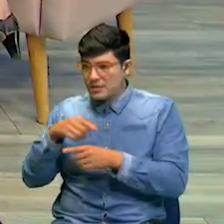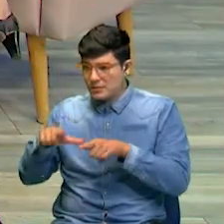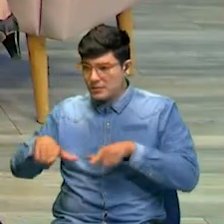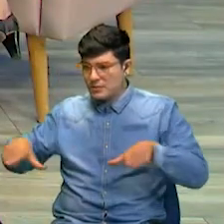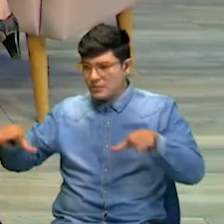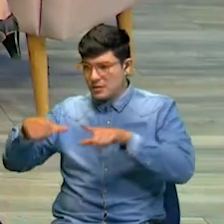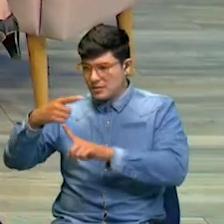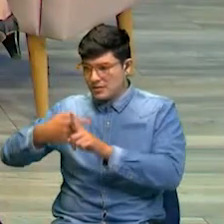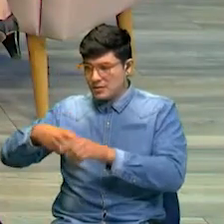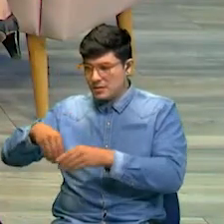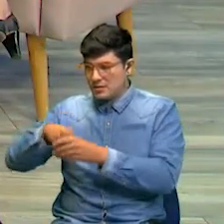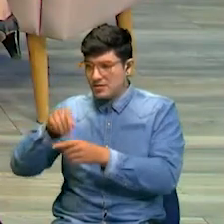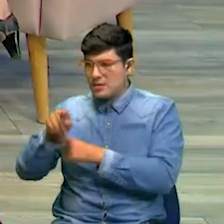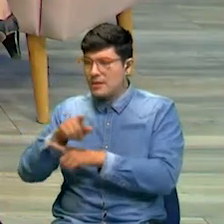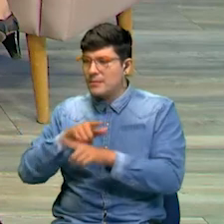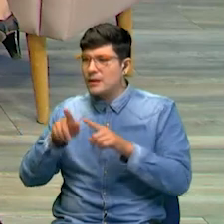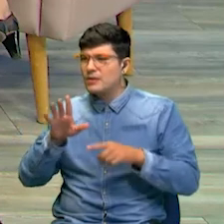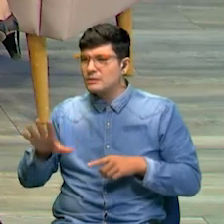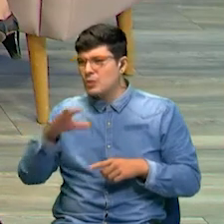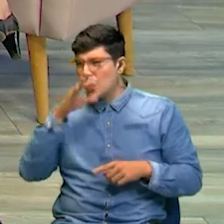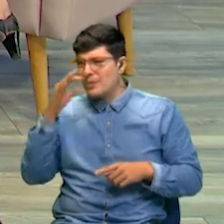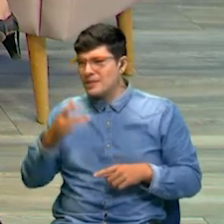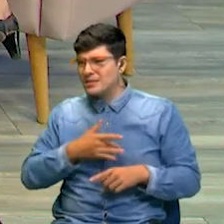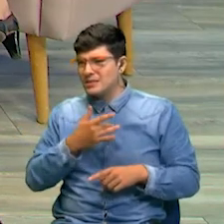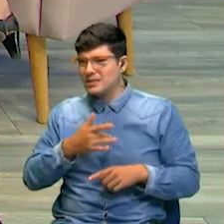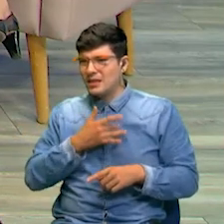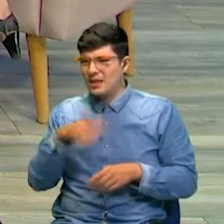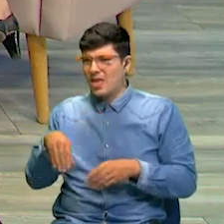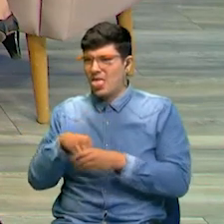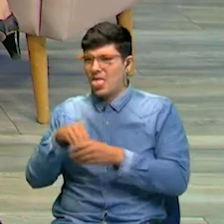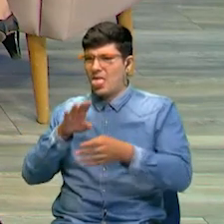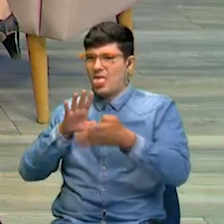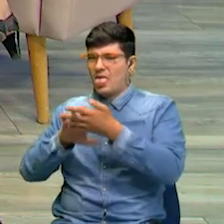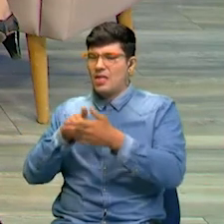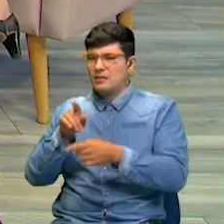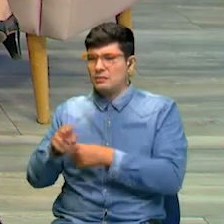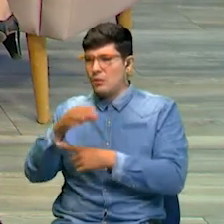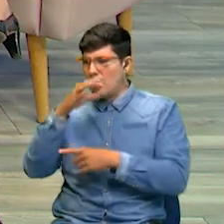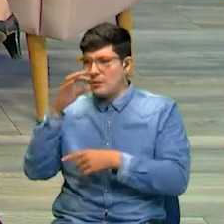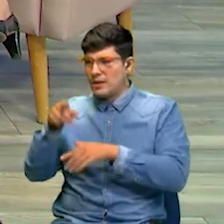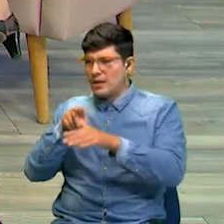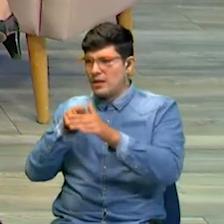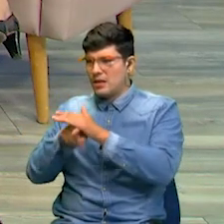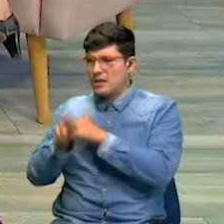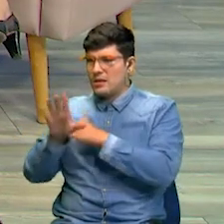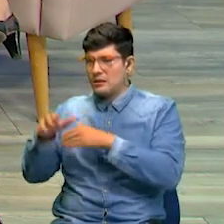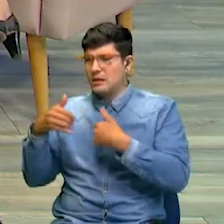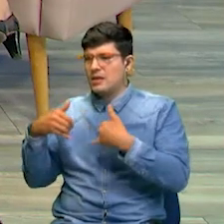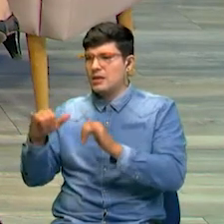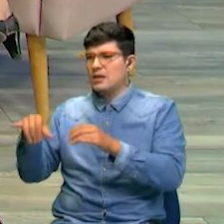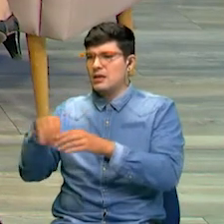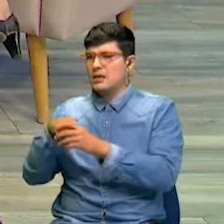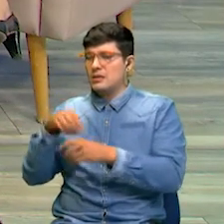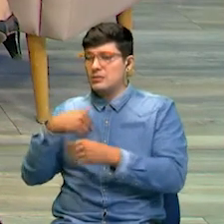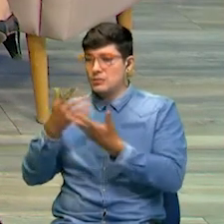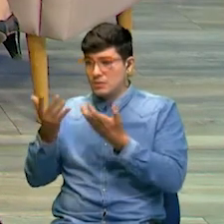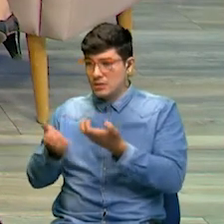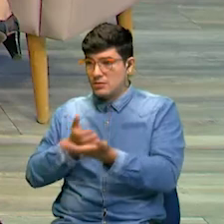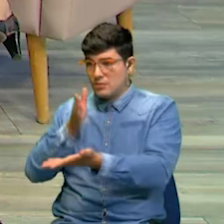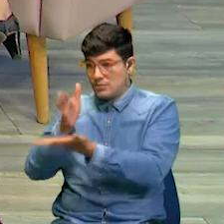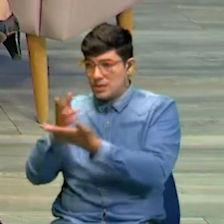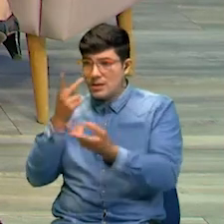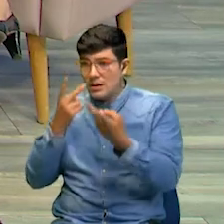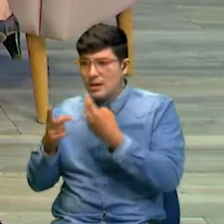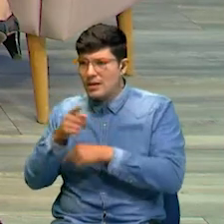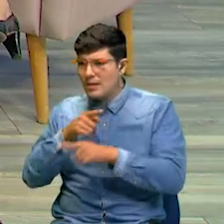en arriendo. Pero él se siente preso. Él está normal. Lo echaron allá con engaños. Yo voy a visitarlo, pero